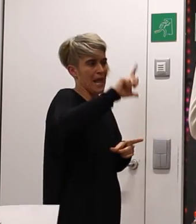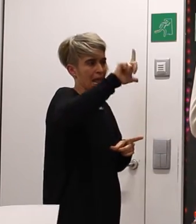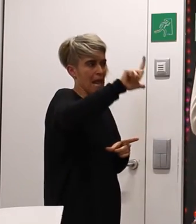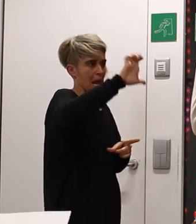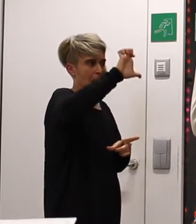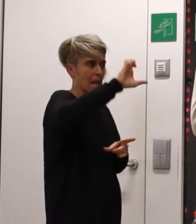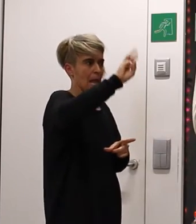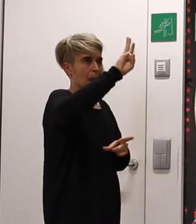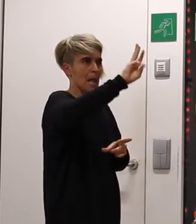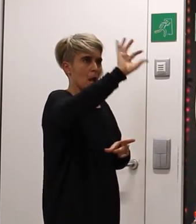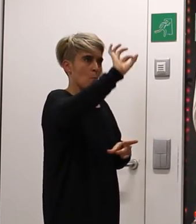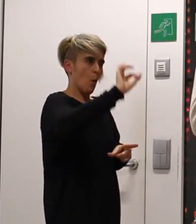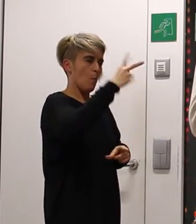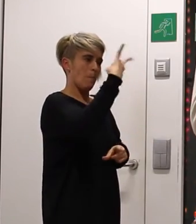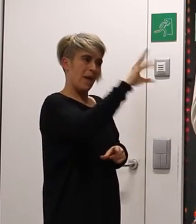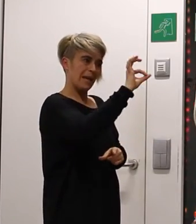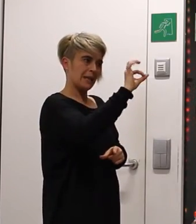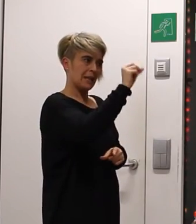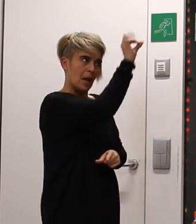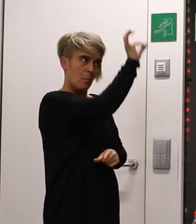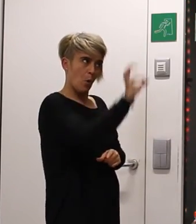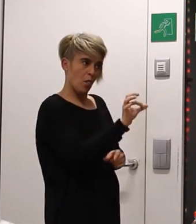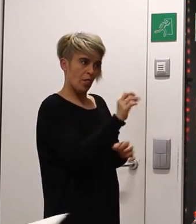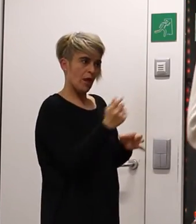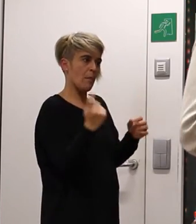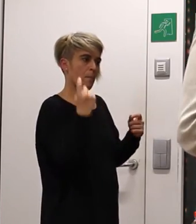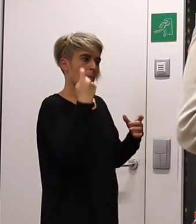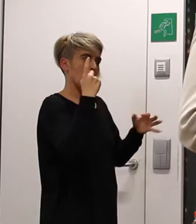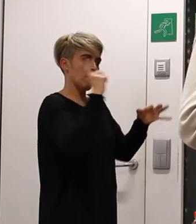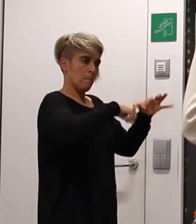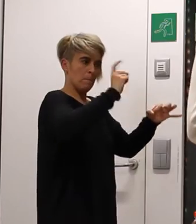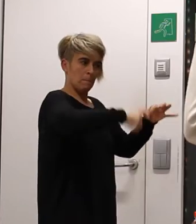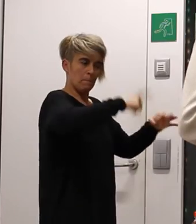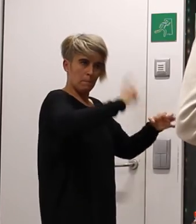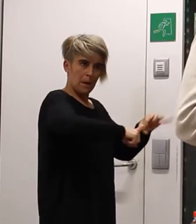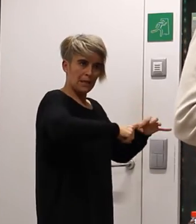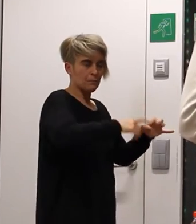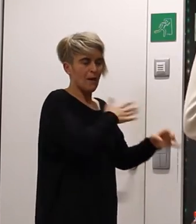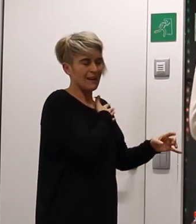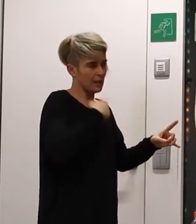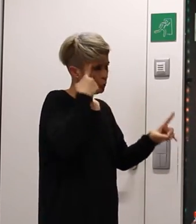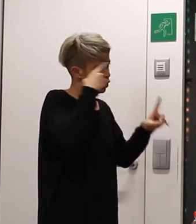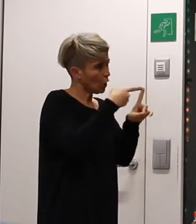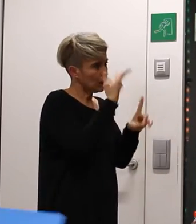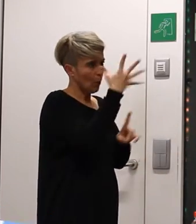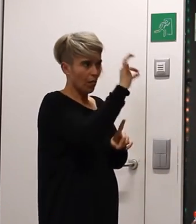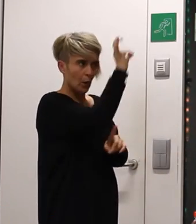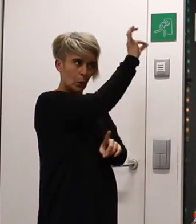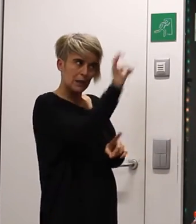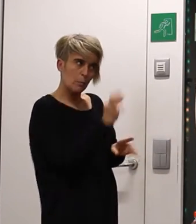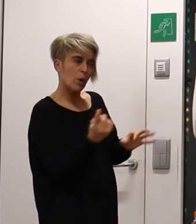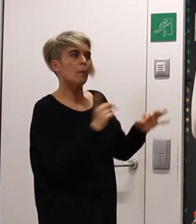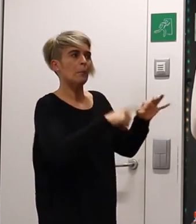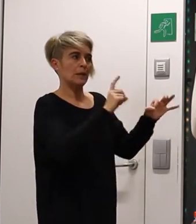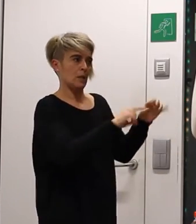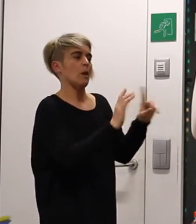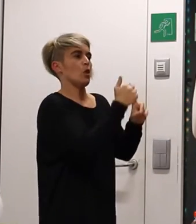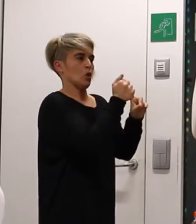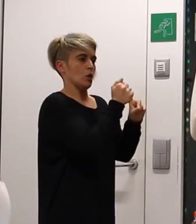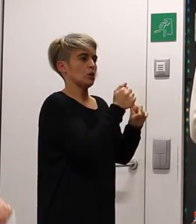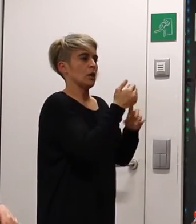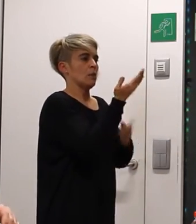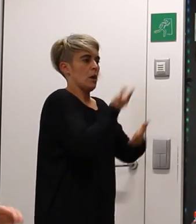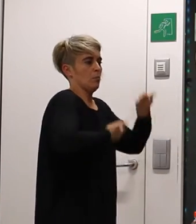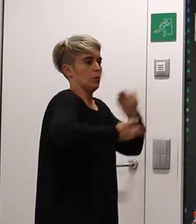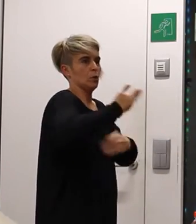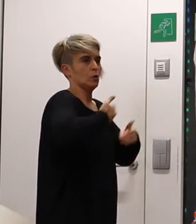en esto y está dispuesta a poner el 50% del precio de ese aerogenerador. No es baladí, porque un aerogenerador es carísimo.